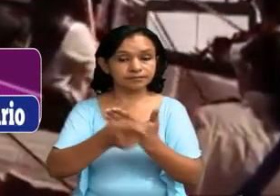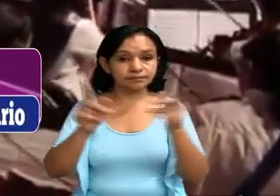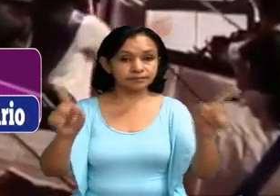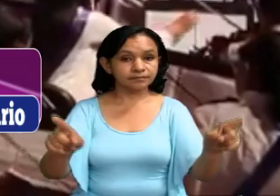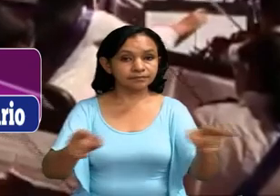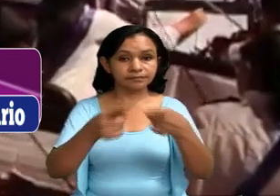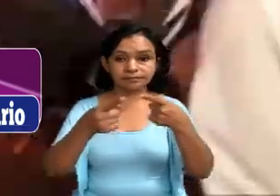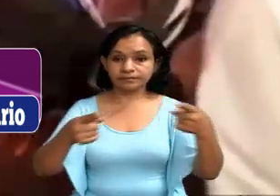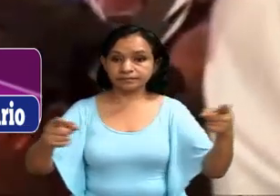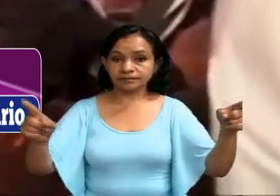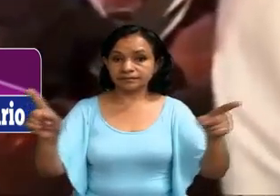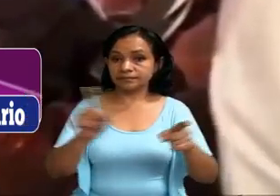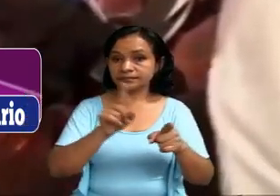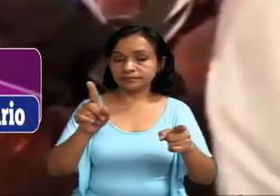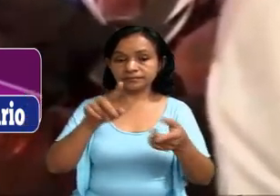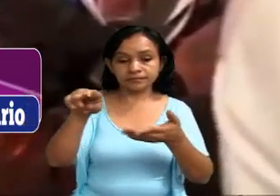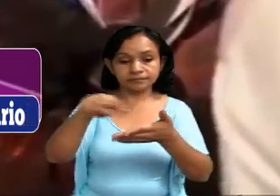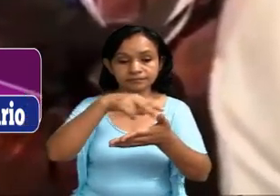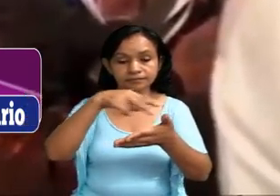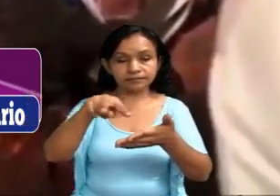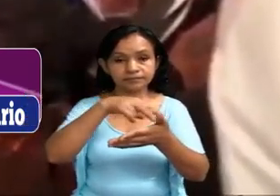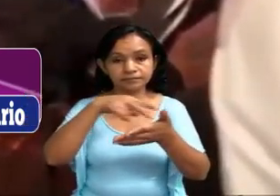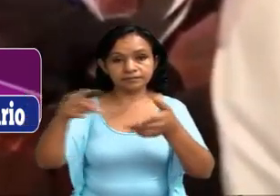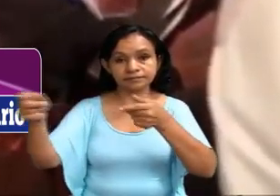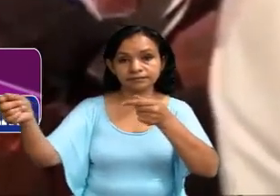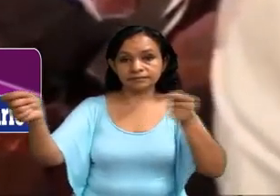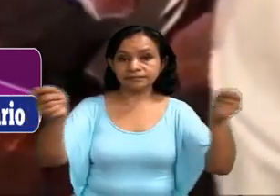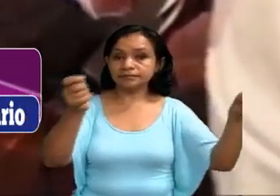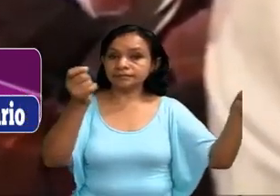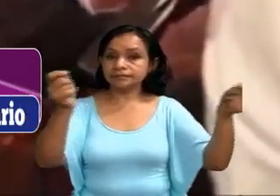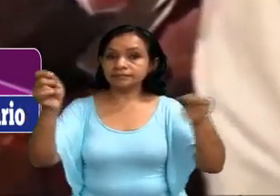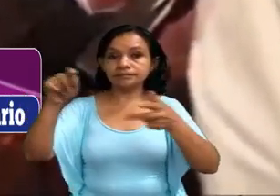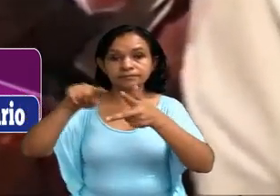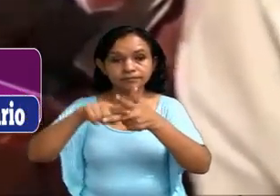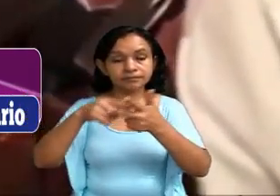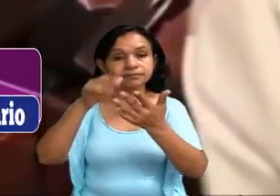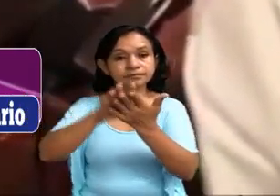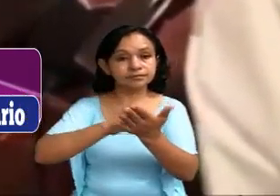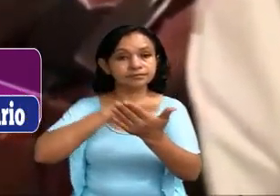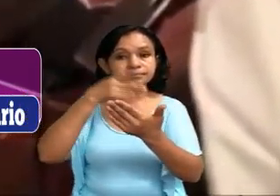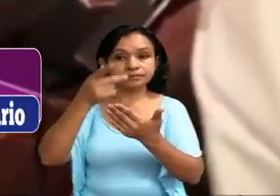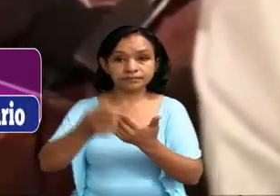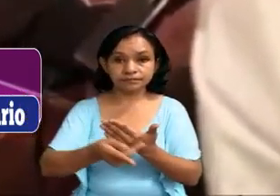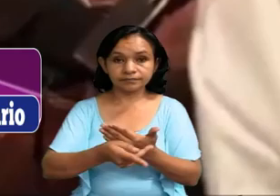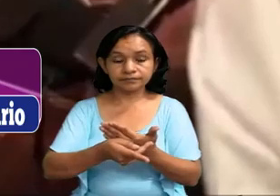música, el programa es danza, ballet. Ahorita va a entrar un programa también